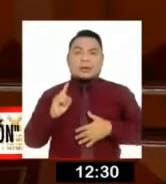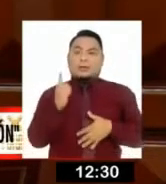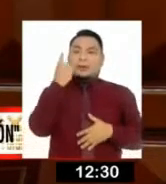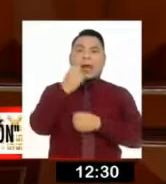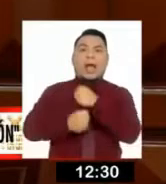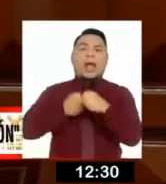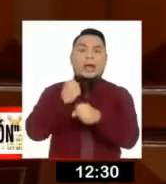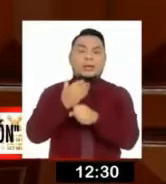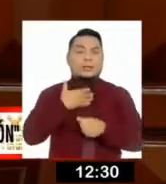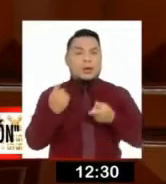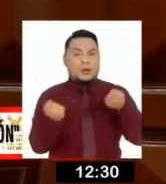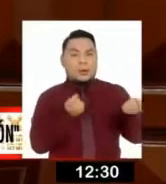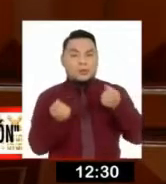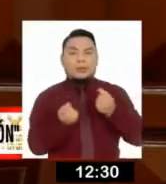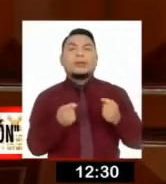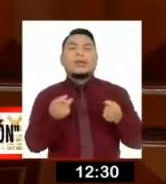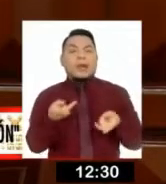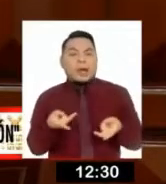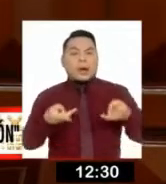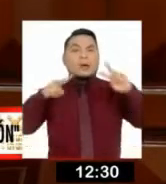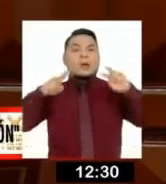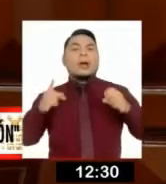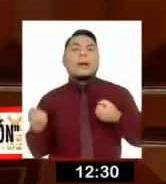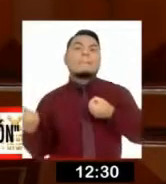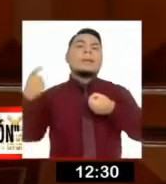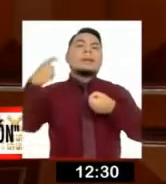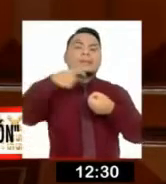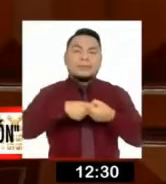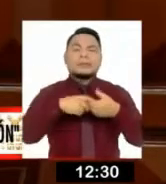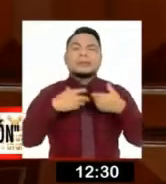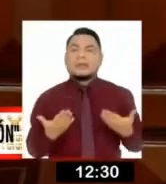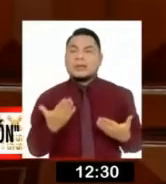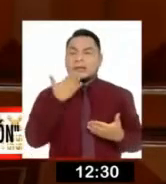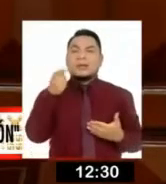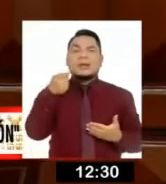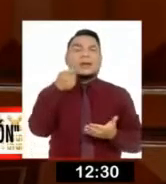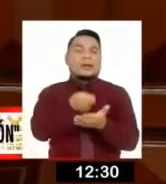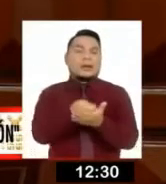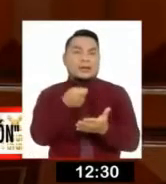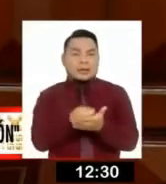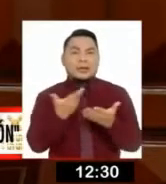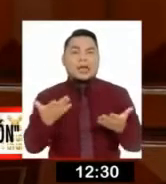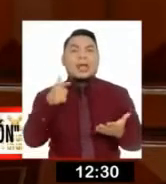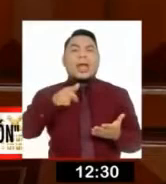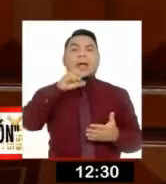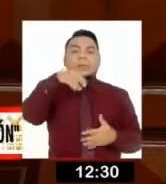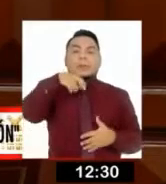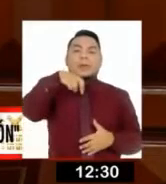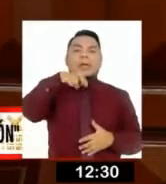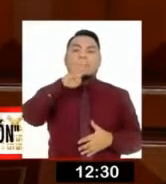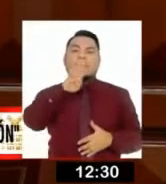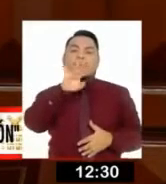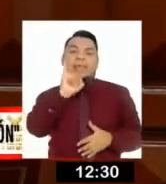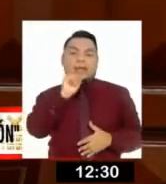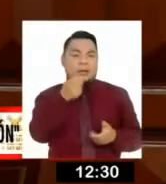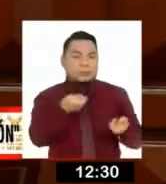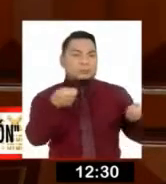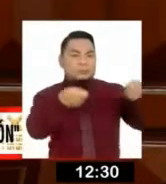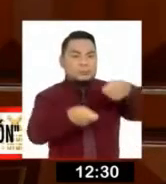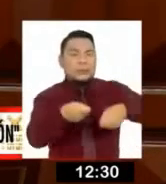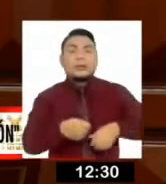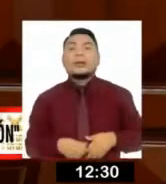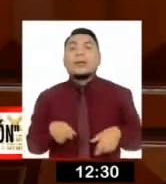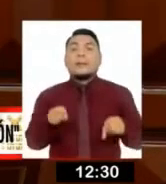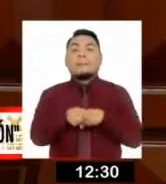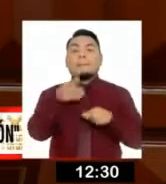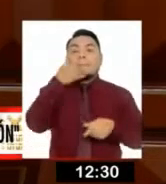años de nuestro gobierno y aumentar la participación del gasto en el PBI. Mejoraremos la